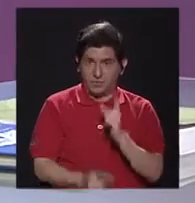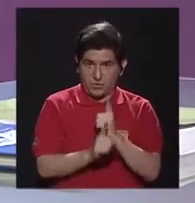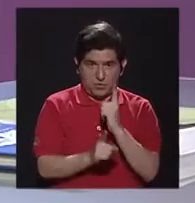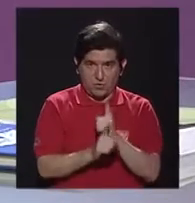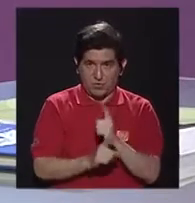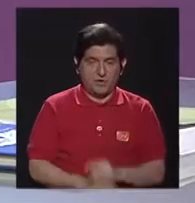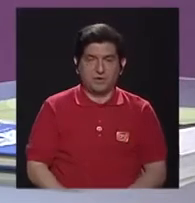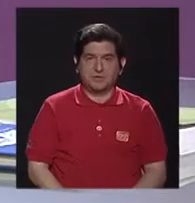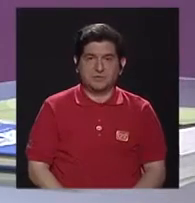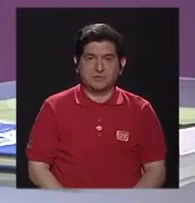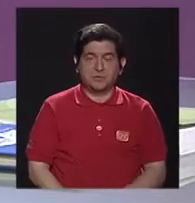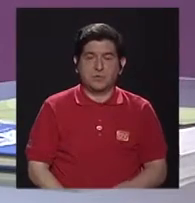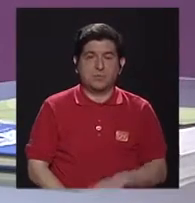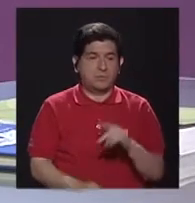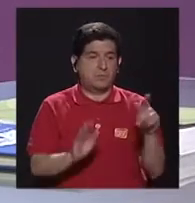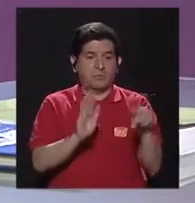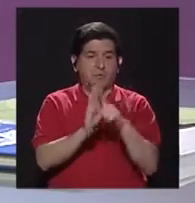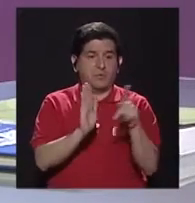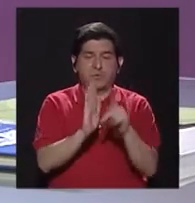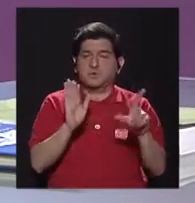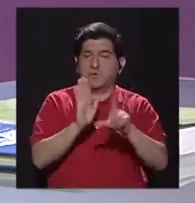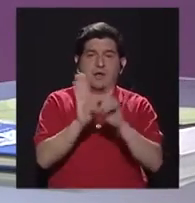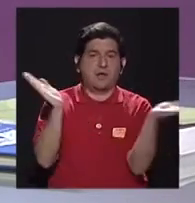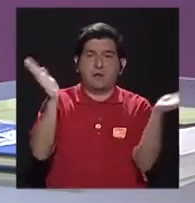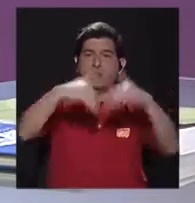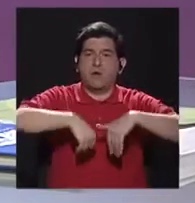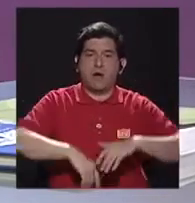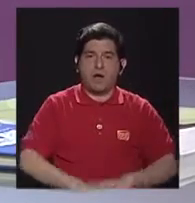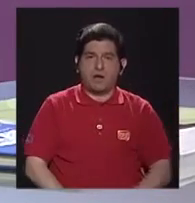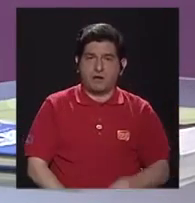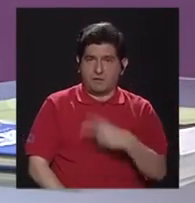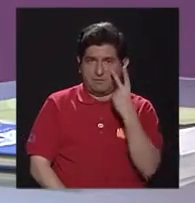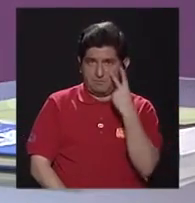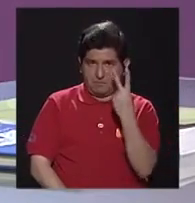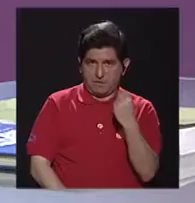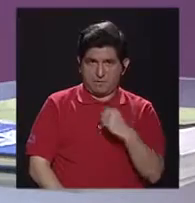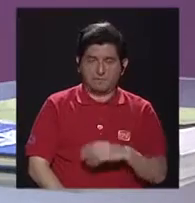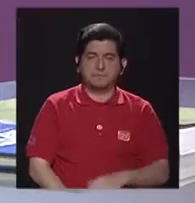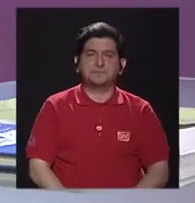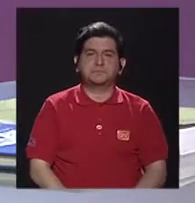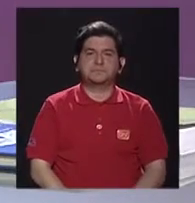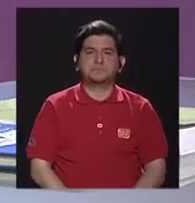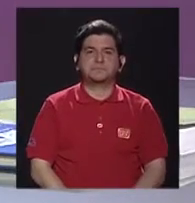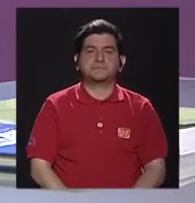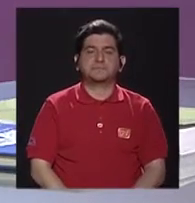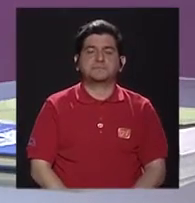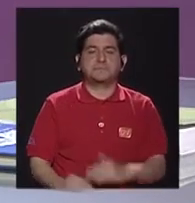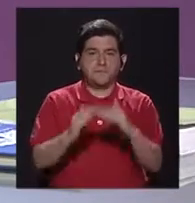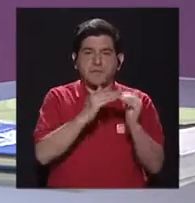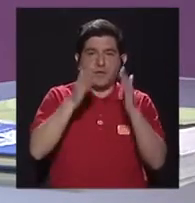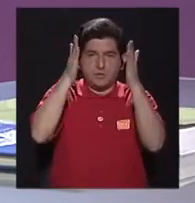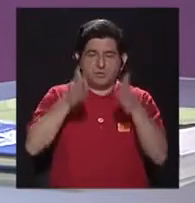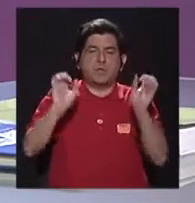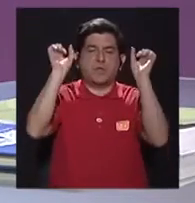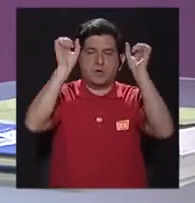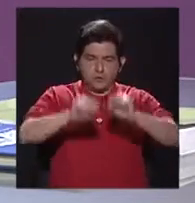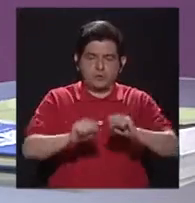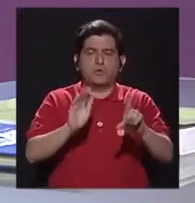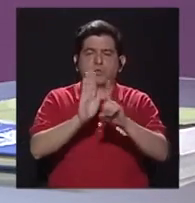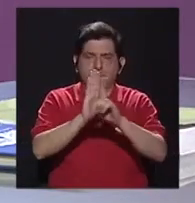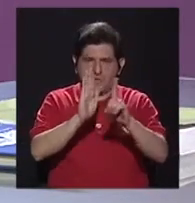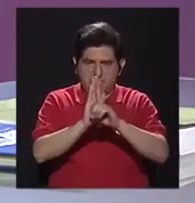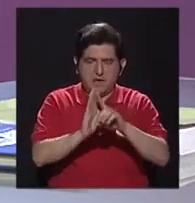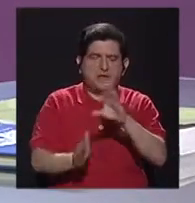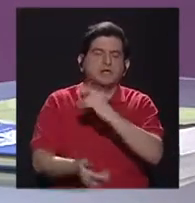no existiría, digamos, una prohibición legal. Fíjese lo siguiente, los ciudadanos podemos ejercer nuestros